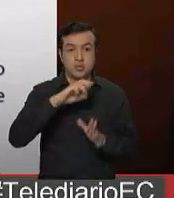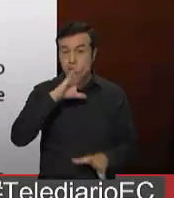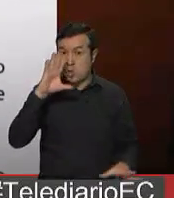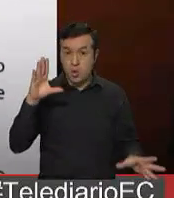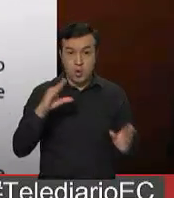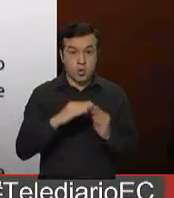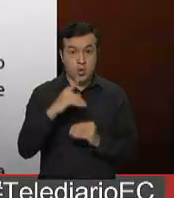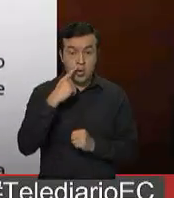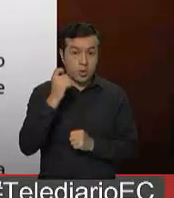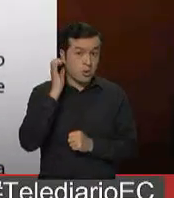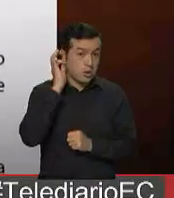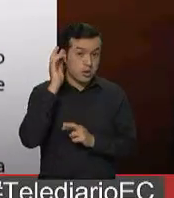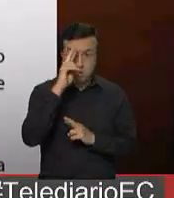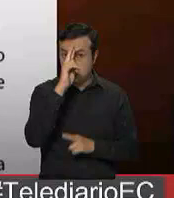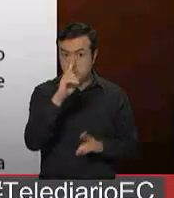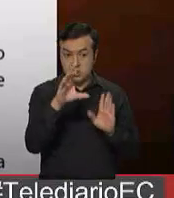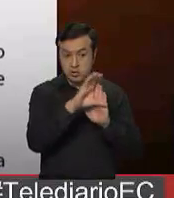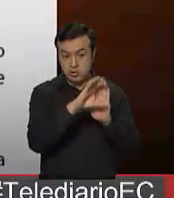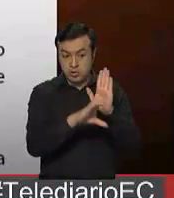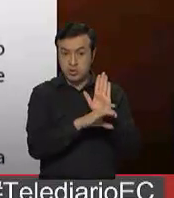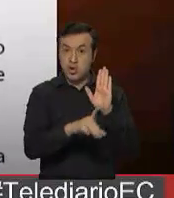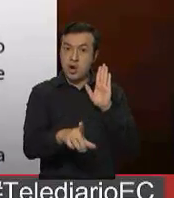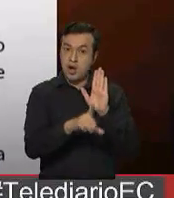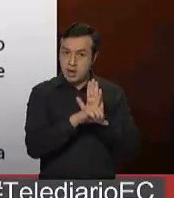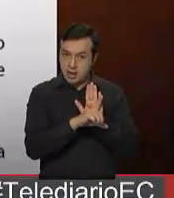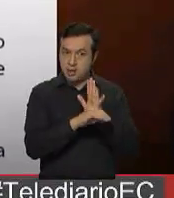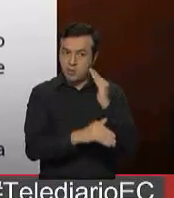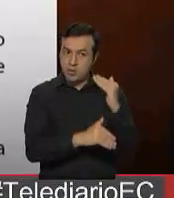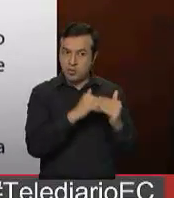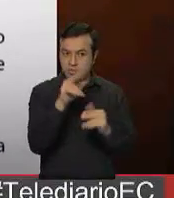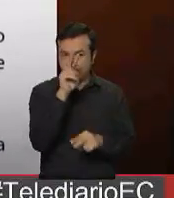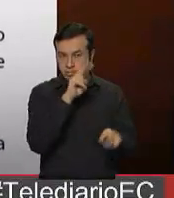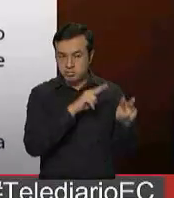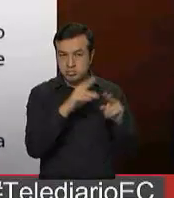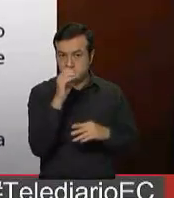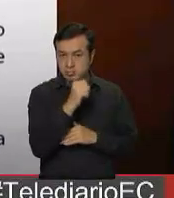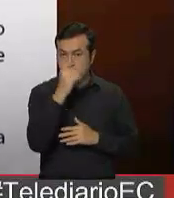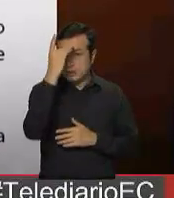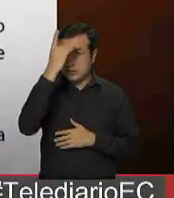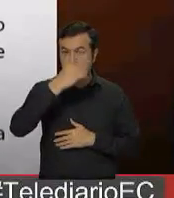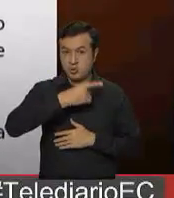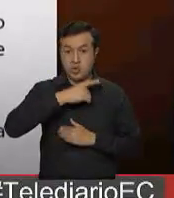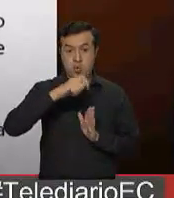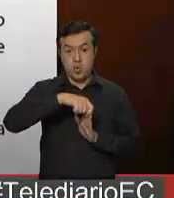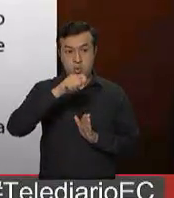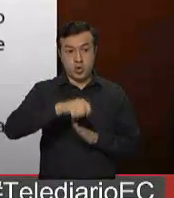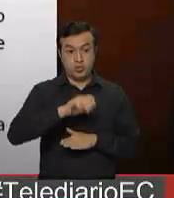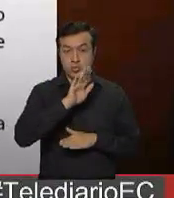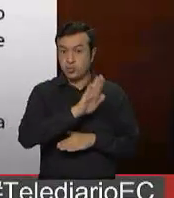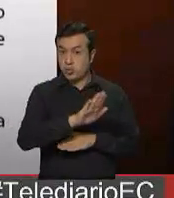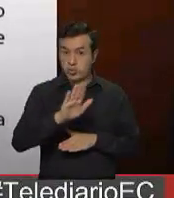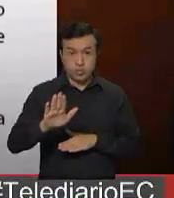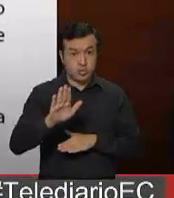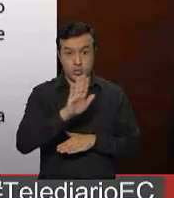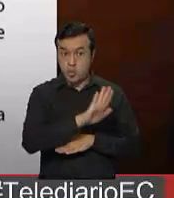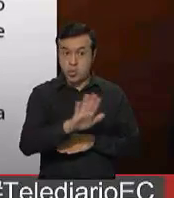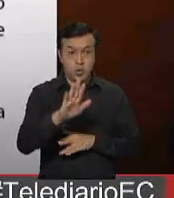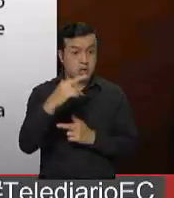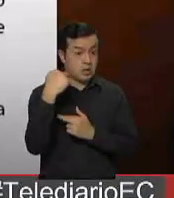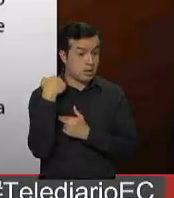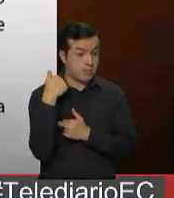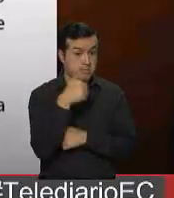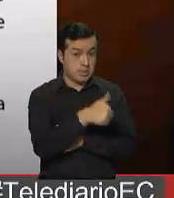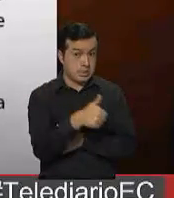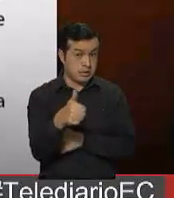únicamente a la Constitución, la ley y los méritos del proceso. Las decisiones jurisdiccionales, que son de absoluta responsabilidad